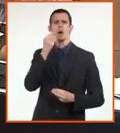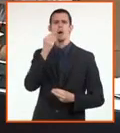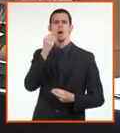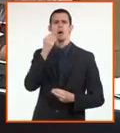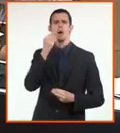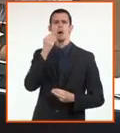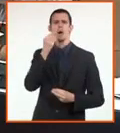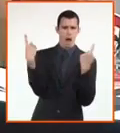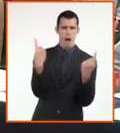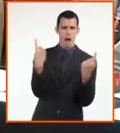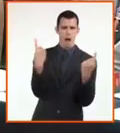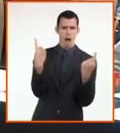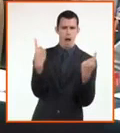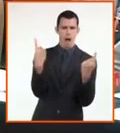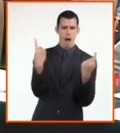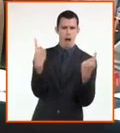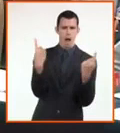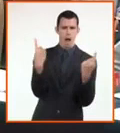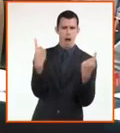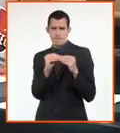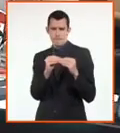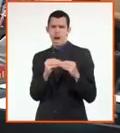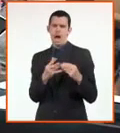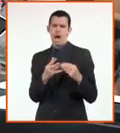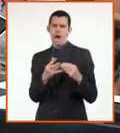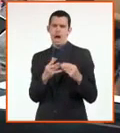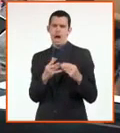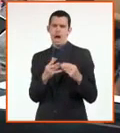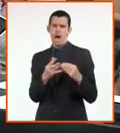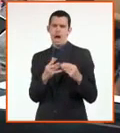que se corresponden con las complejidades de cada época.